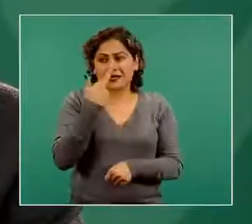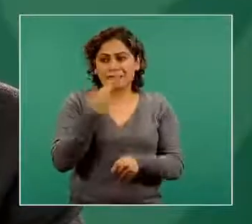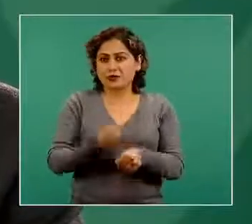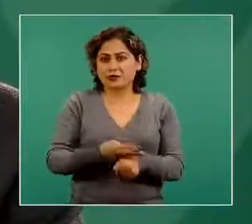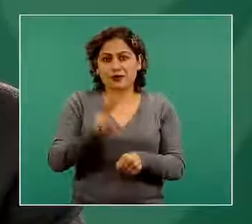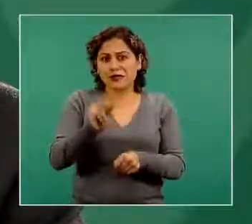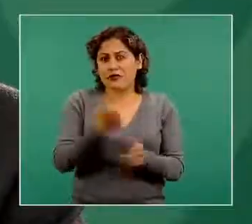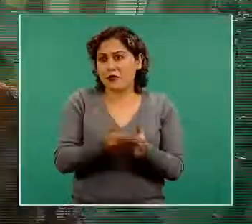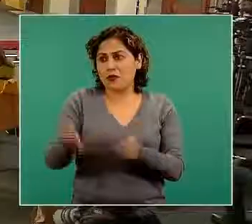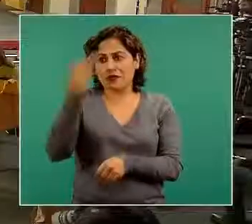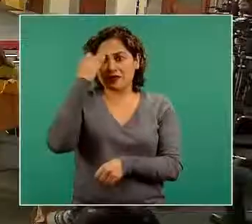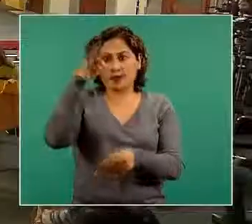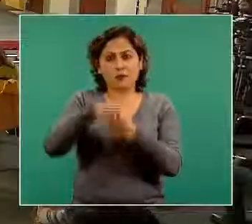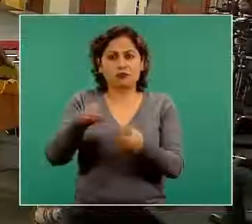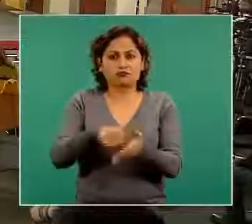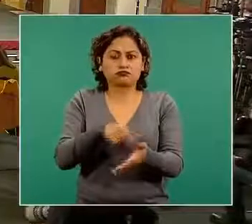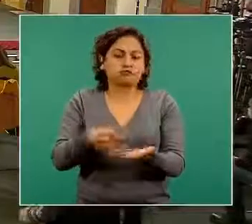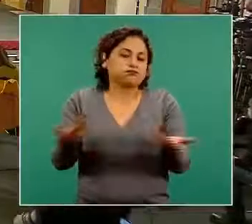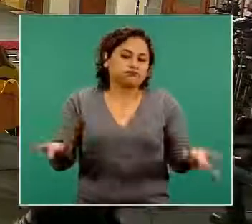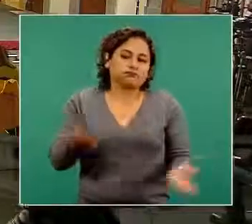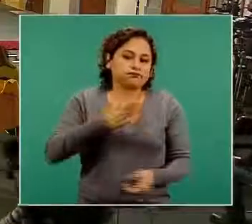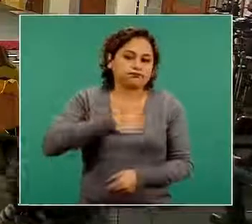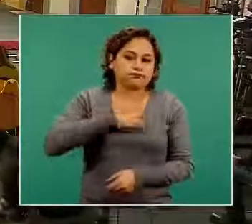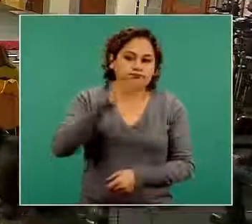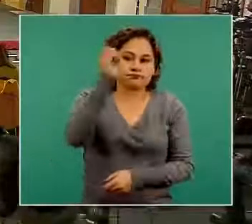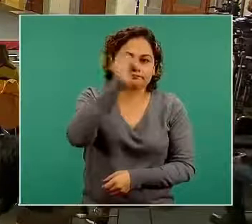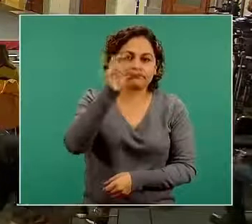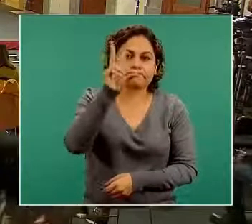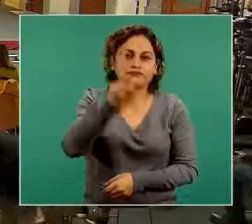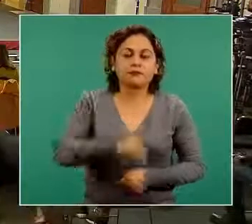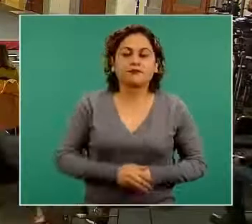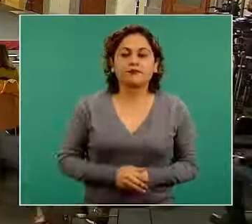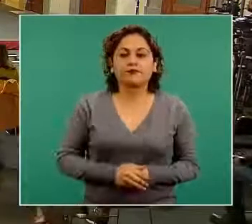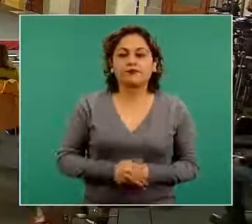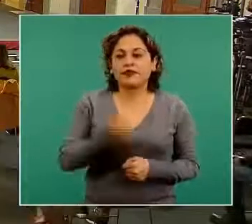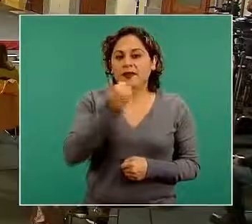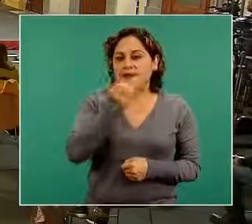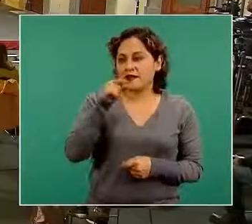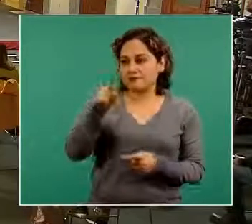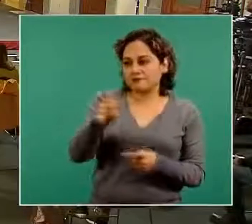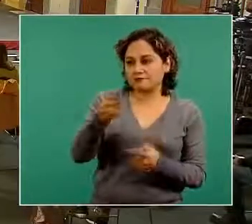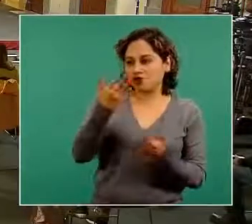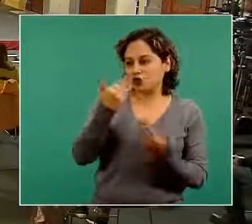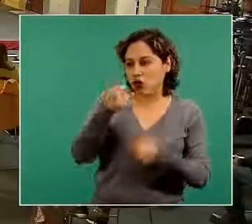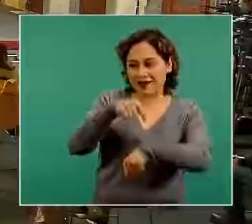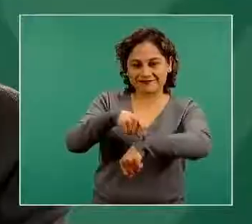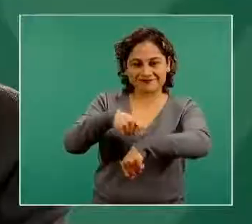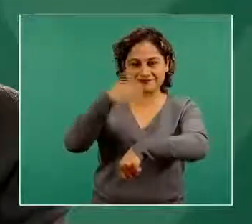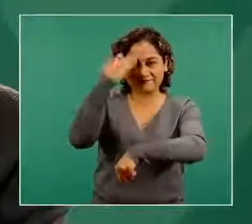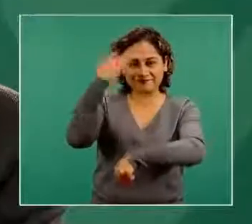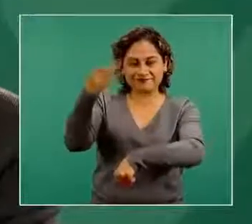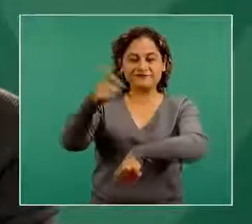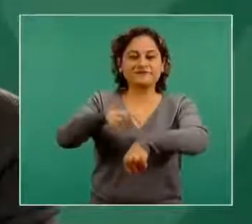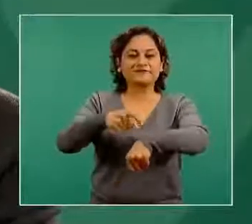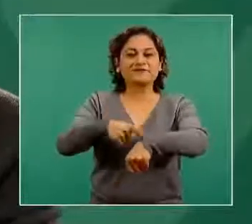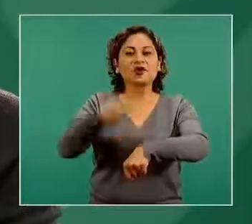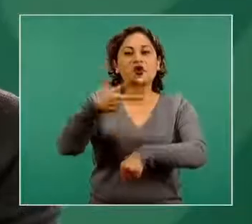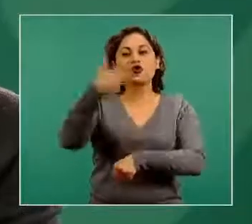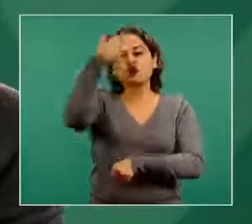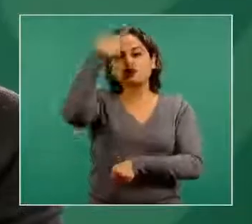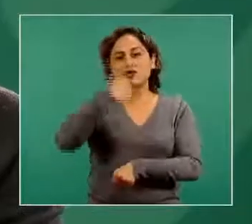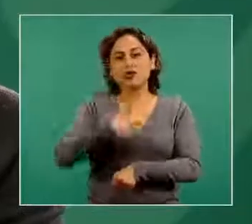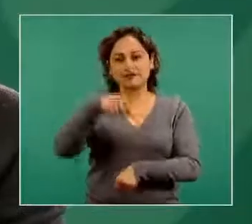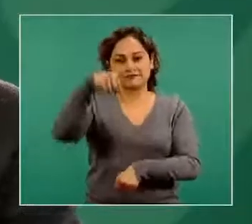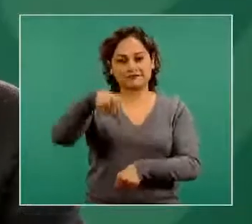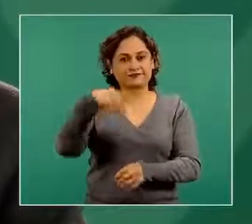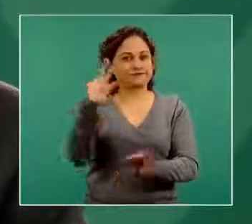tiempos electorales. Gracias. Gracias. Ya no dio tiempo de usted ni de Juan Carlos Machorro, son las 20 horas. Aquí